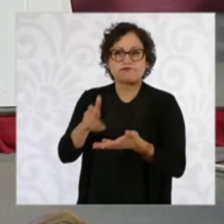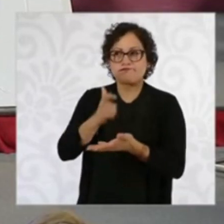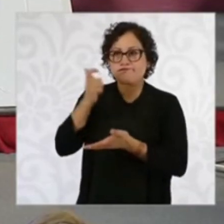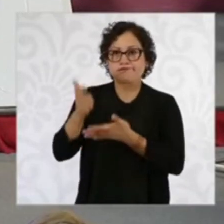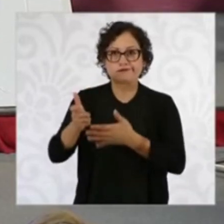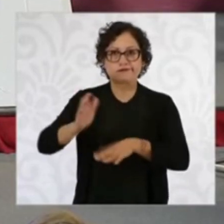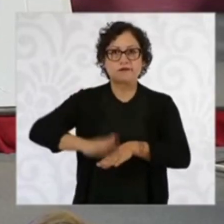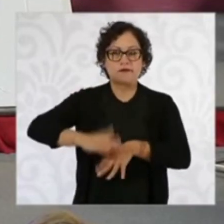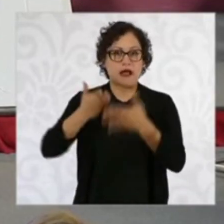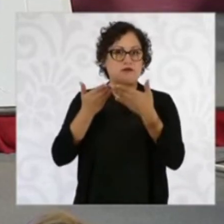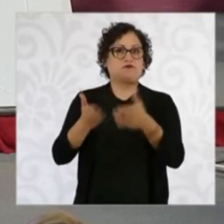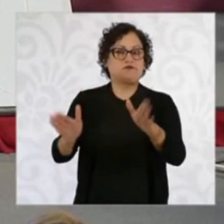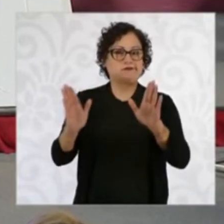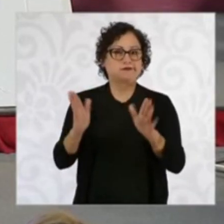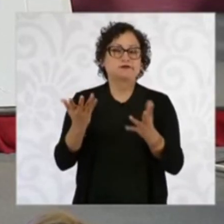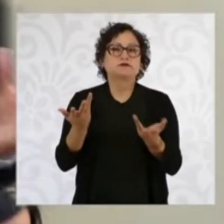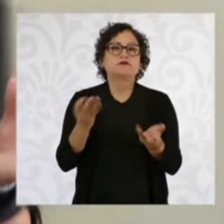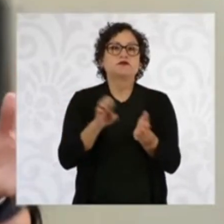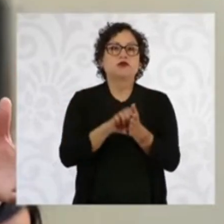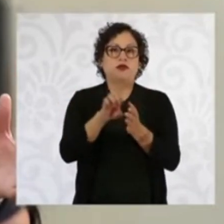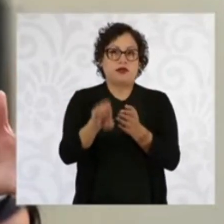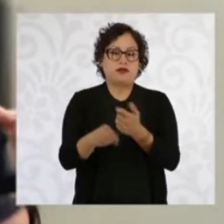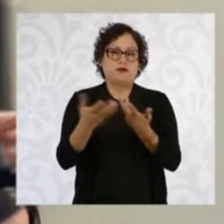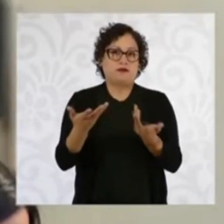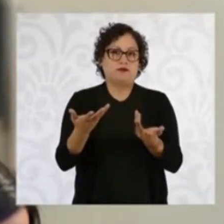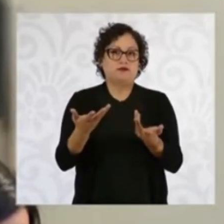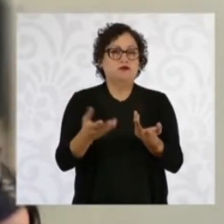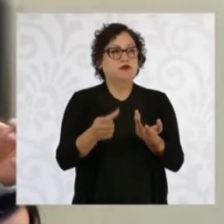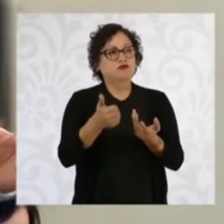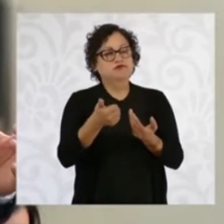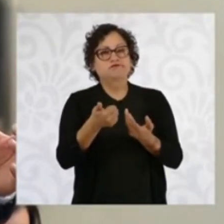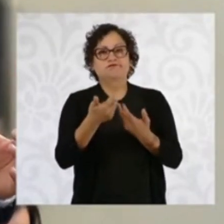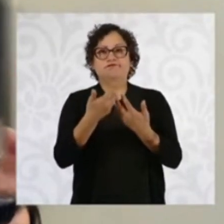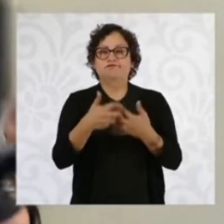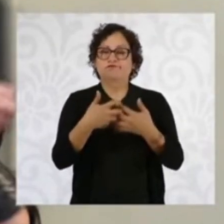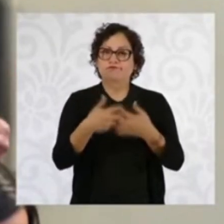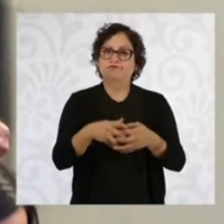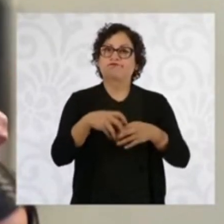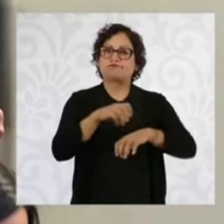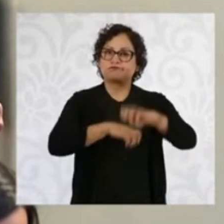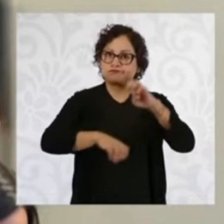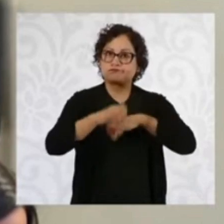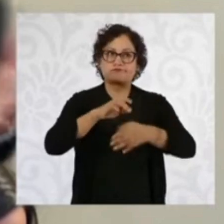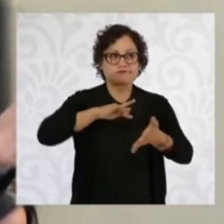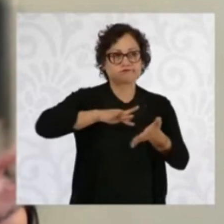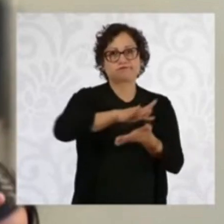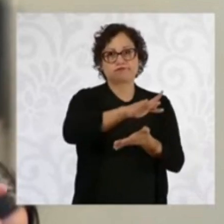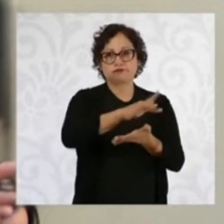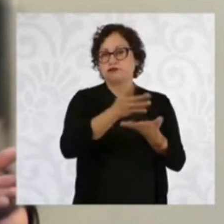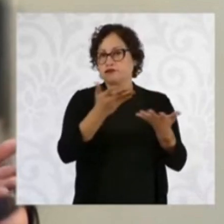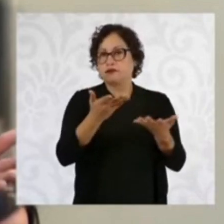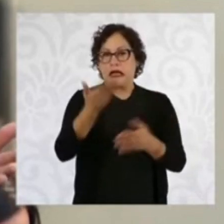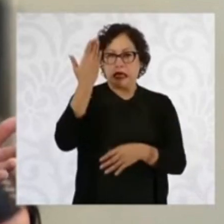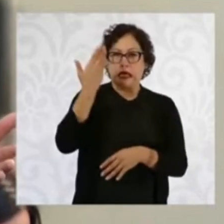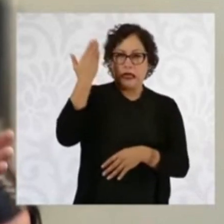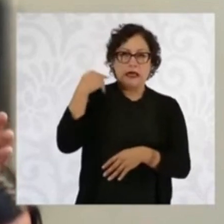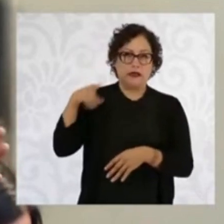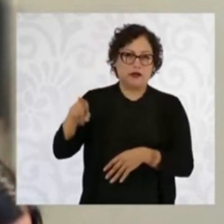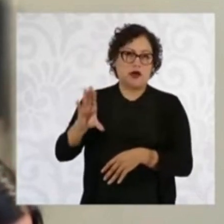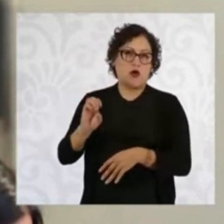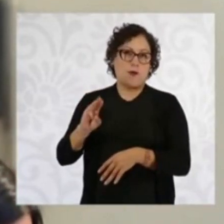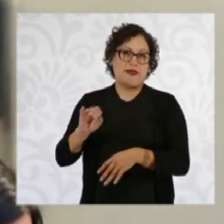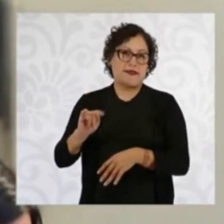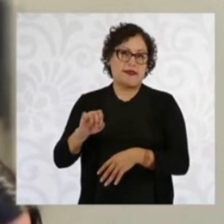que puede tener pues un parque industrial, no únicamente en la zona fronteriza. Pues al final lo que se planteó en esa ocasión en Comitán es